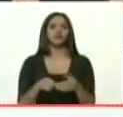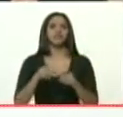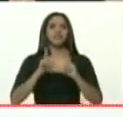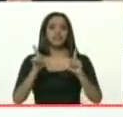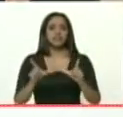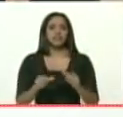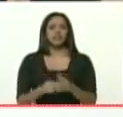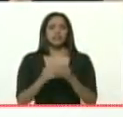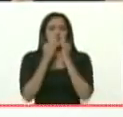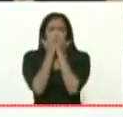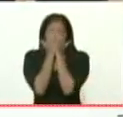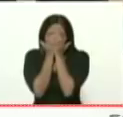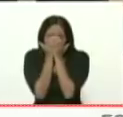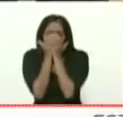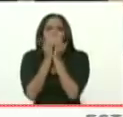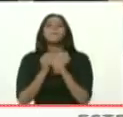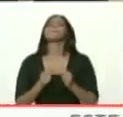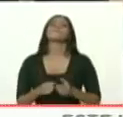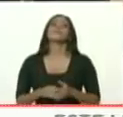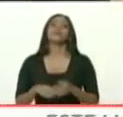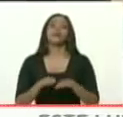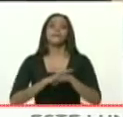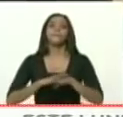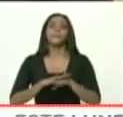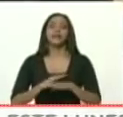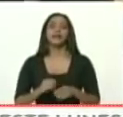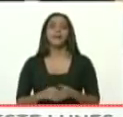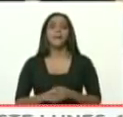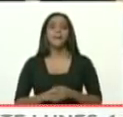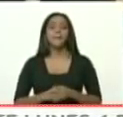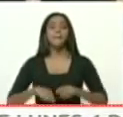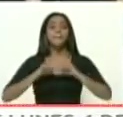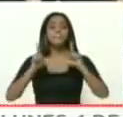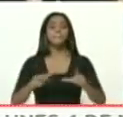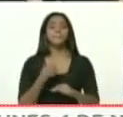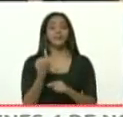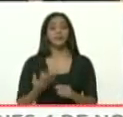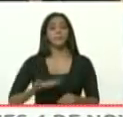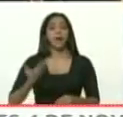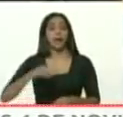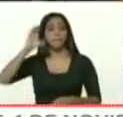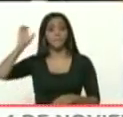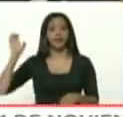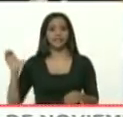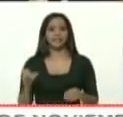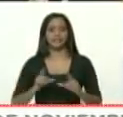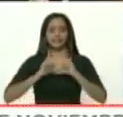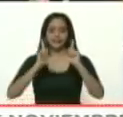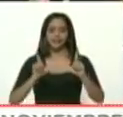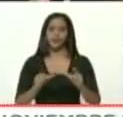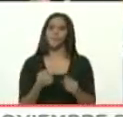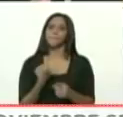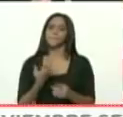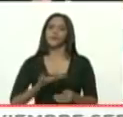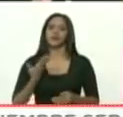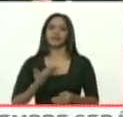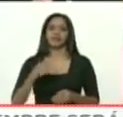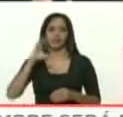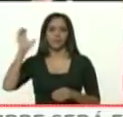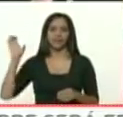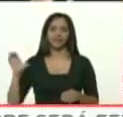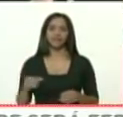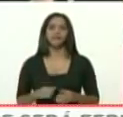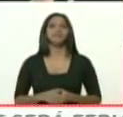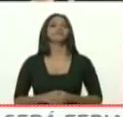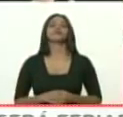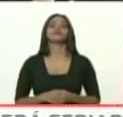un número importante de países y certifican un número importante de países y descertifican otro número importante de países. Con